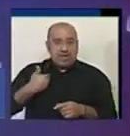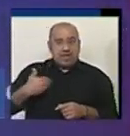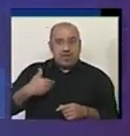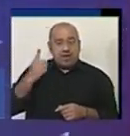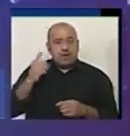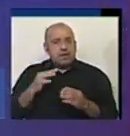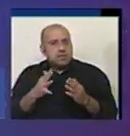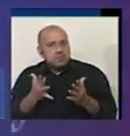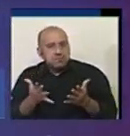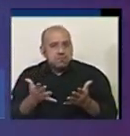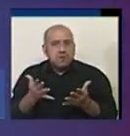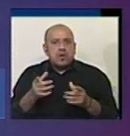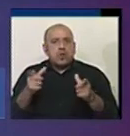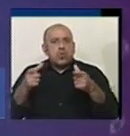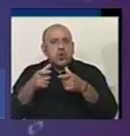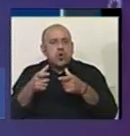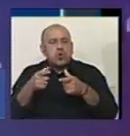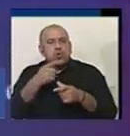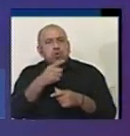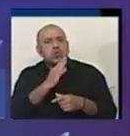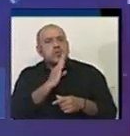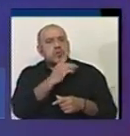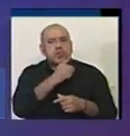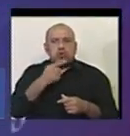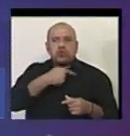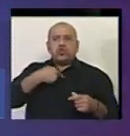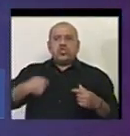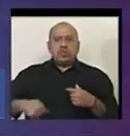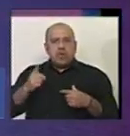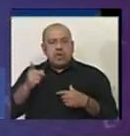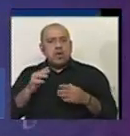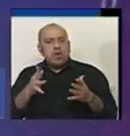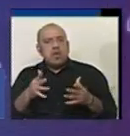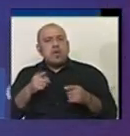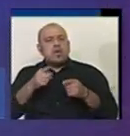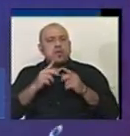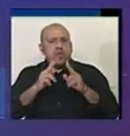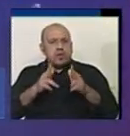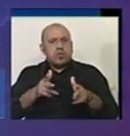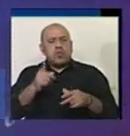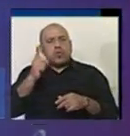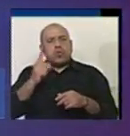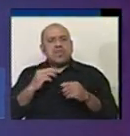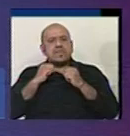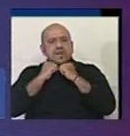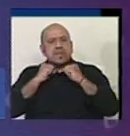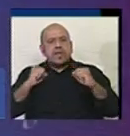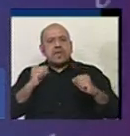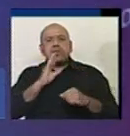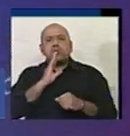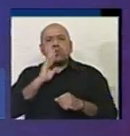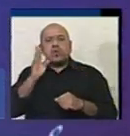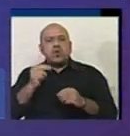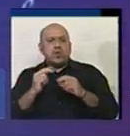cuando después de la reunión con él y Trump, la portavoz de la Casa Blanca, Sarah Sanders, había dicho que habían hablado de